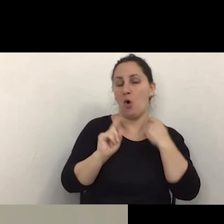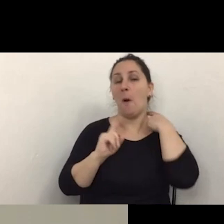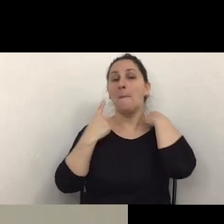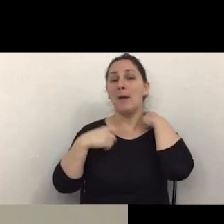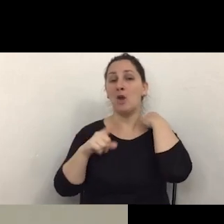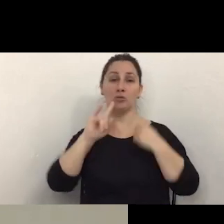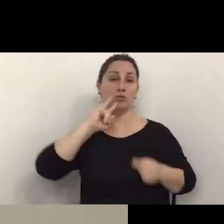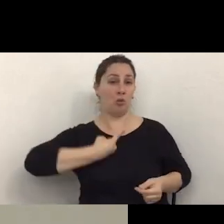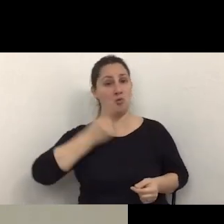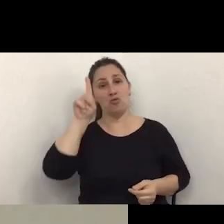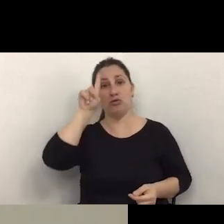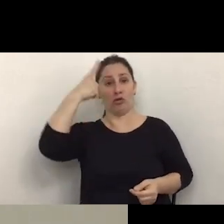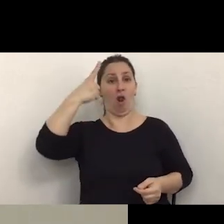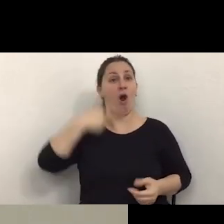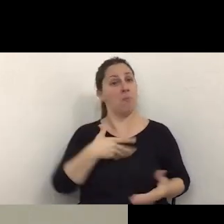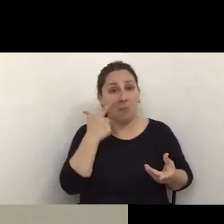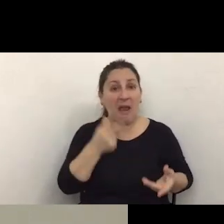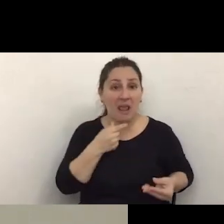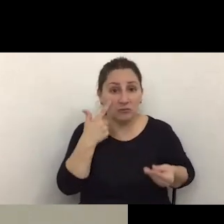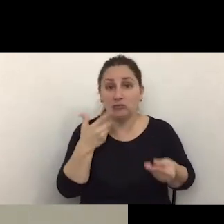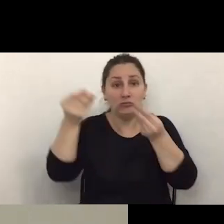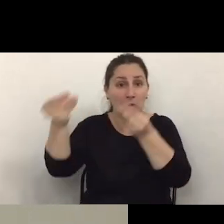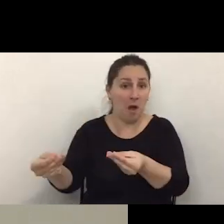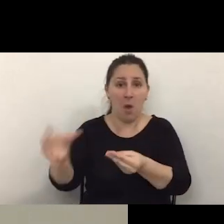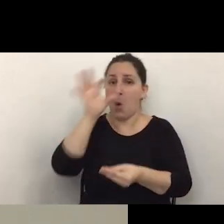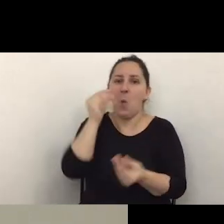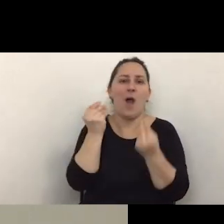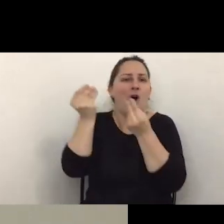propio podría haberla ofrecido. Nunca lo hizo.